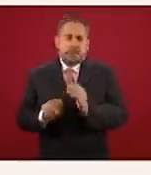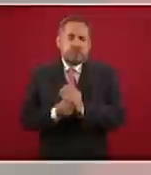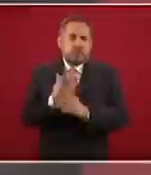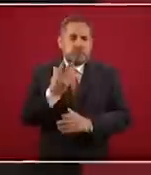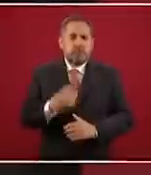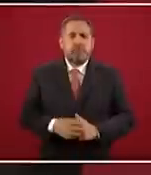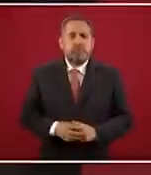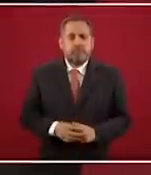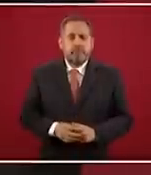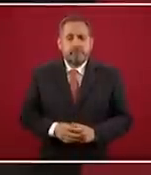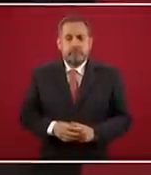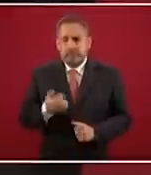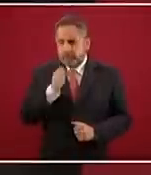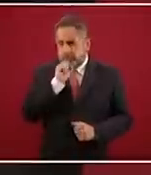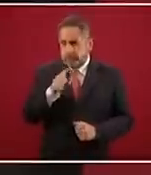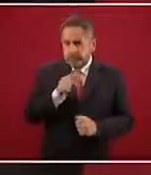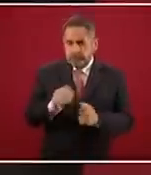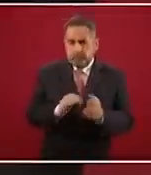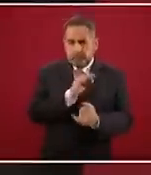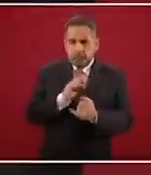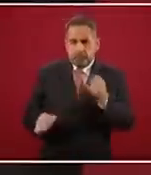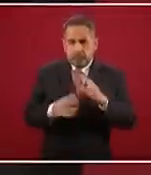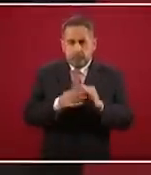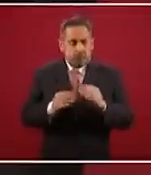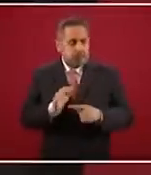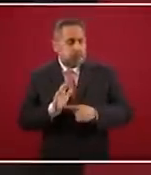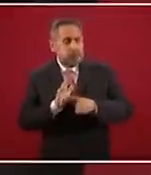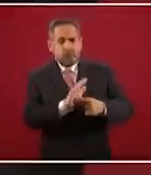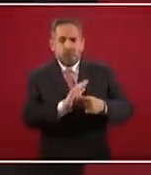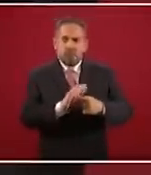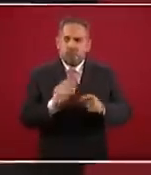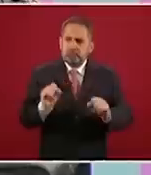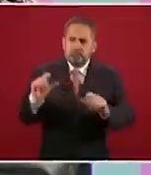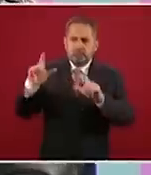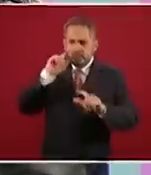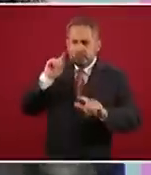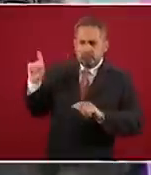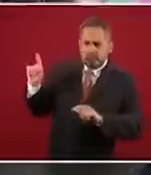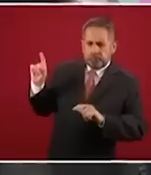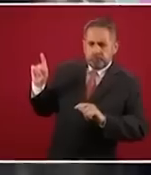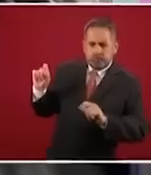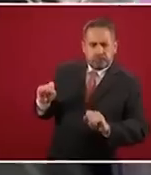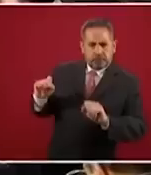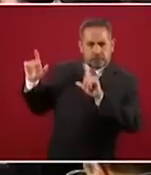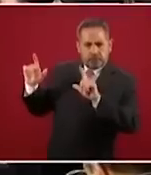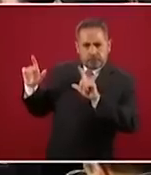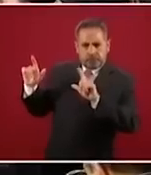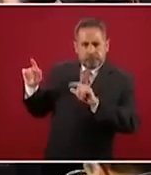y finalmente mostrarles algunas gráficas que son